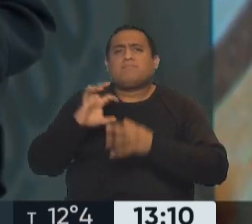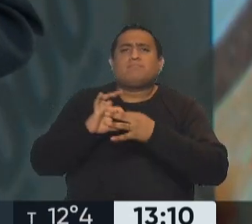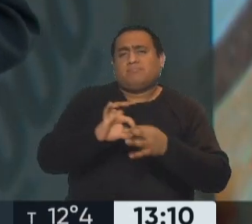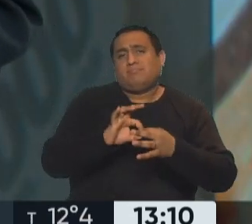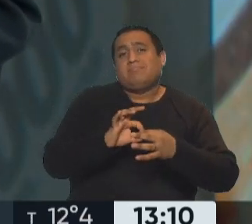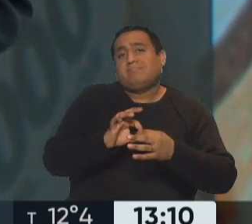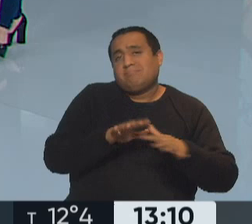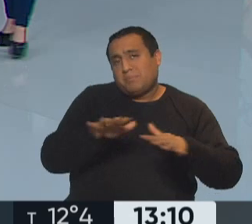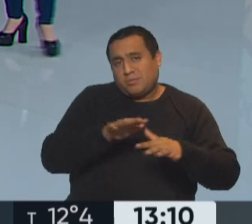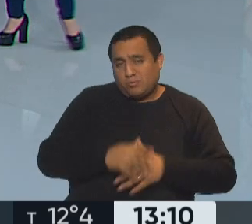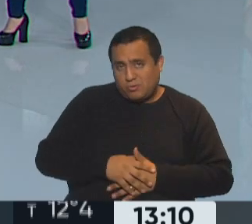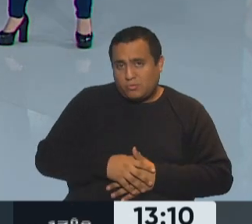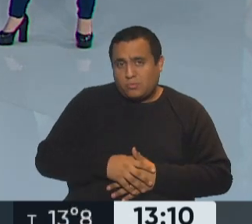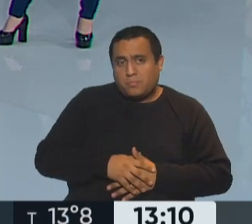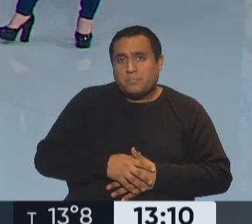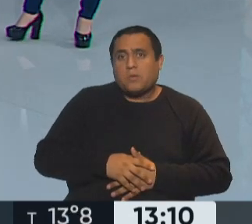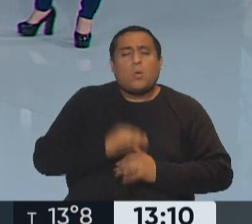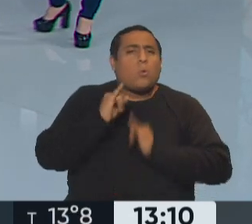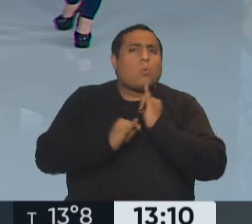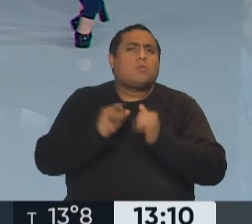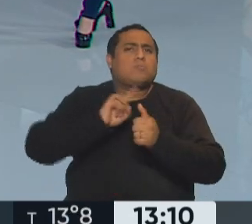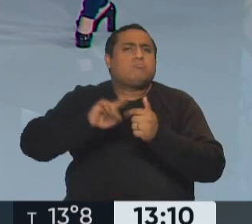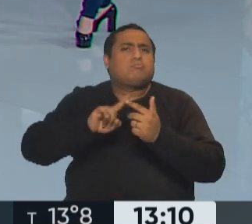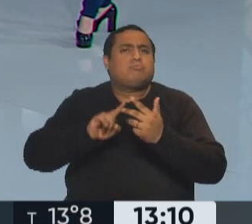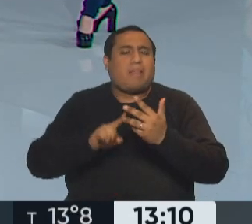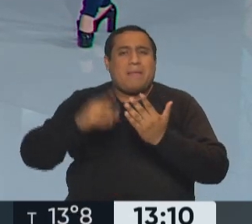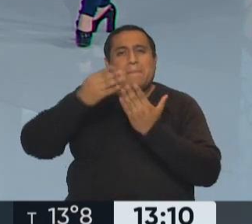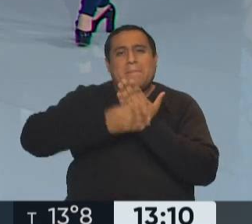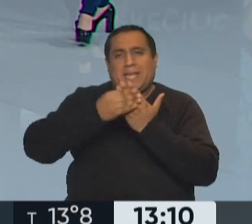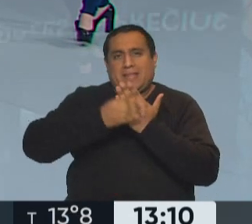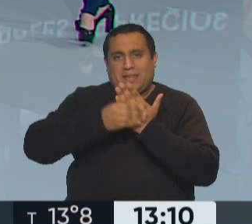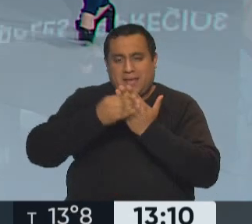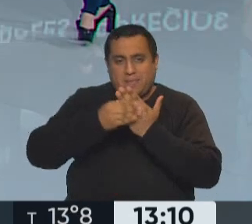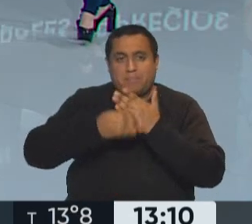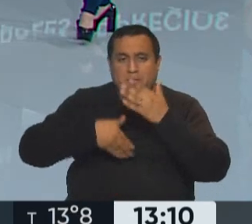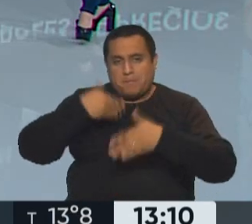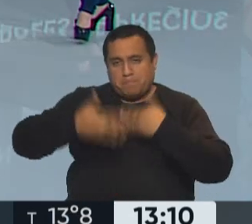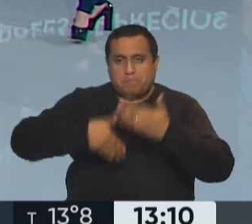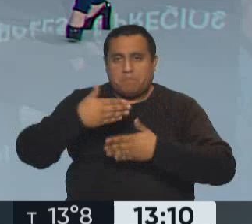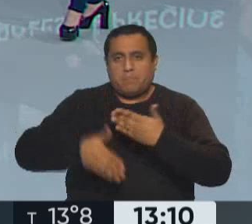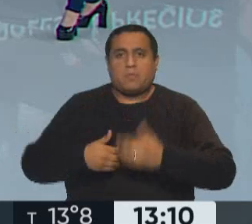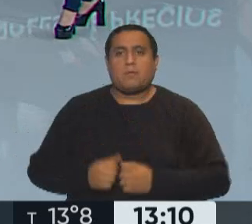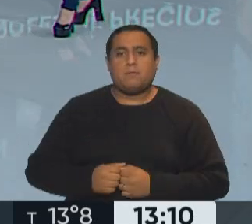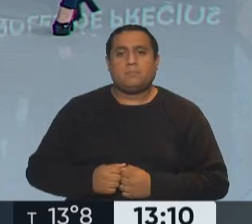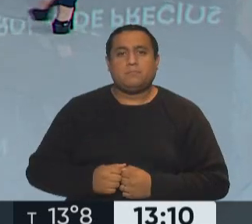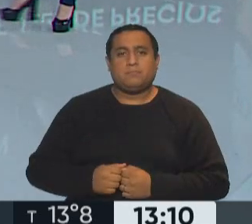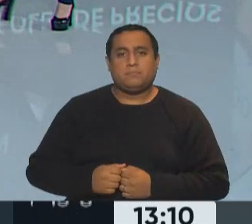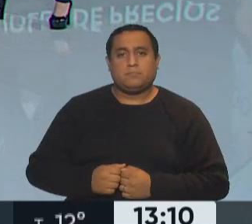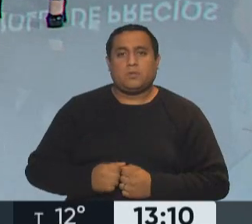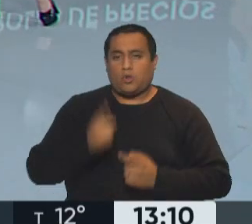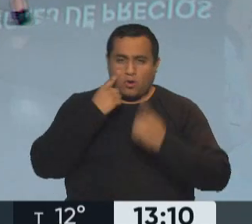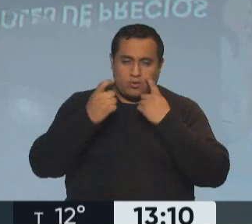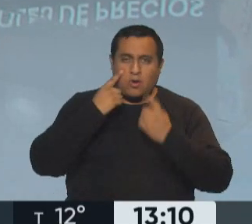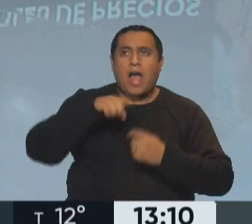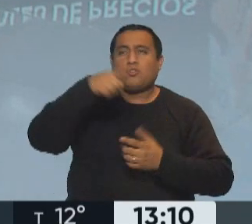esta situación. ¿Cuáles son las primeras definiciones de la ministra? Avancemos. Controles de importaciones, ya